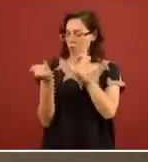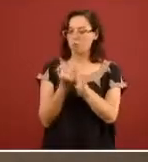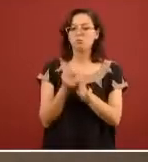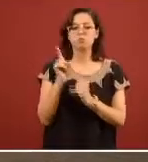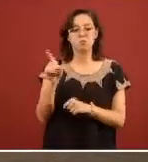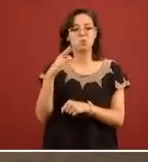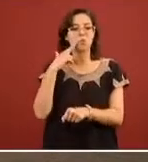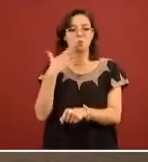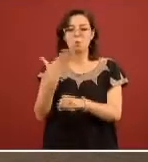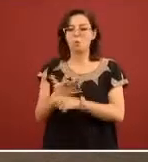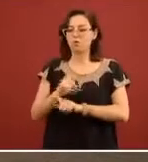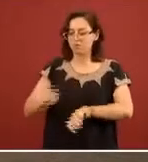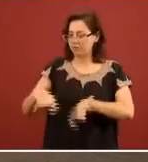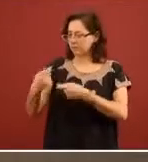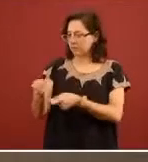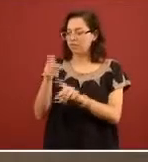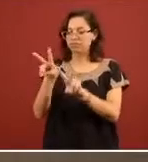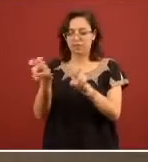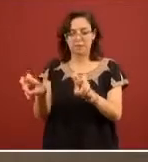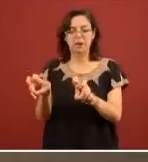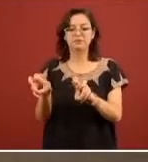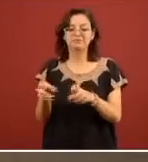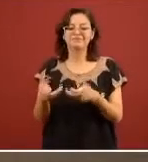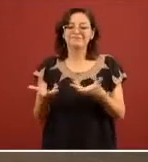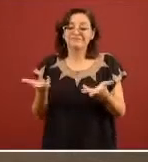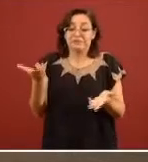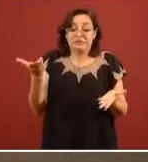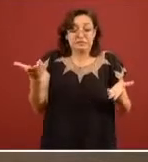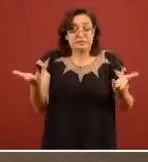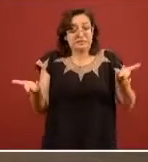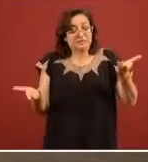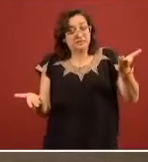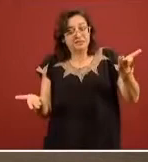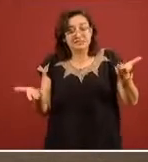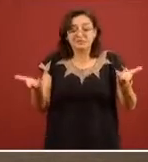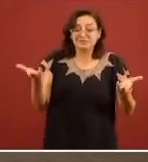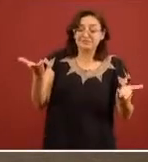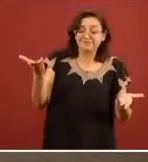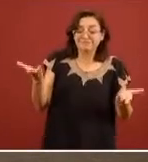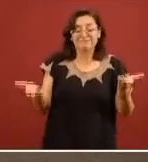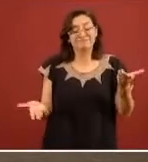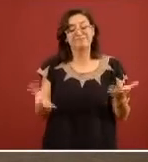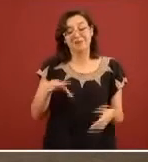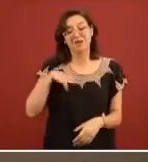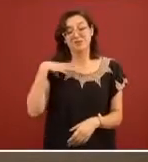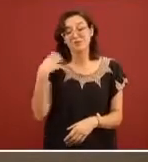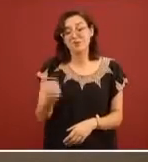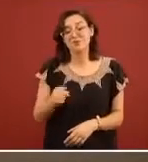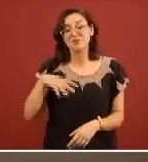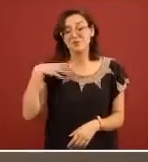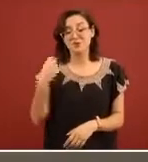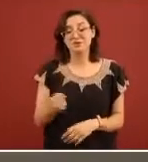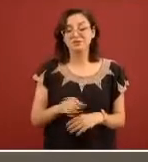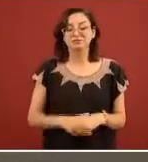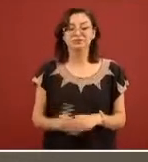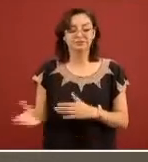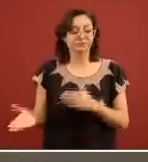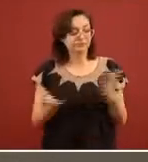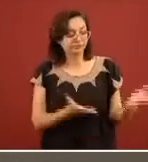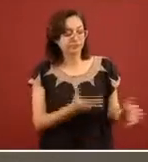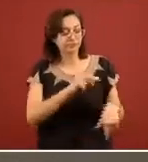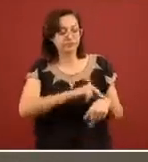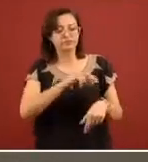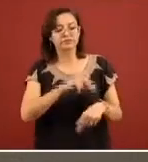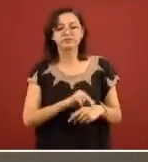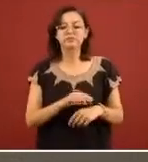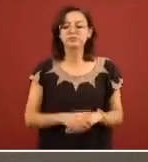tiene responsabilidades específicas en la materia, y tratamos de balancear el punto óptimo. Muchas gracias. Doctor, por favor. Sí,